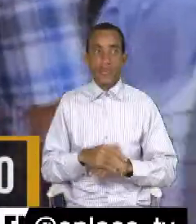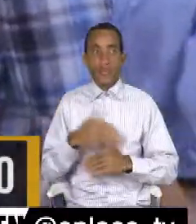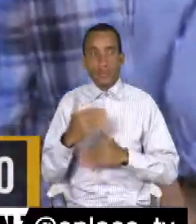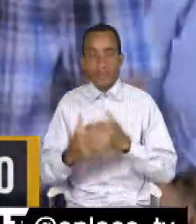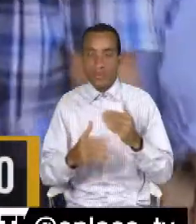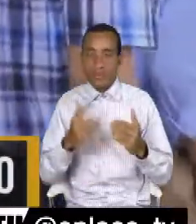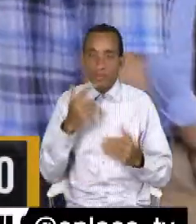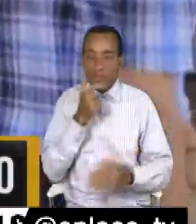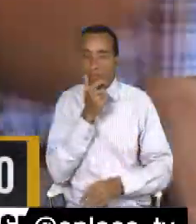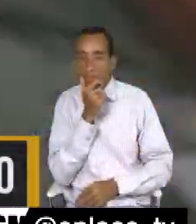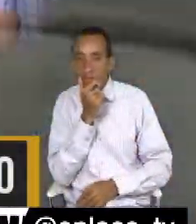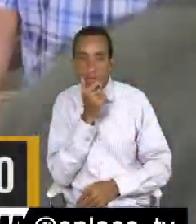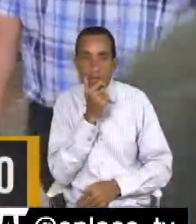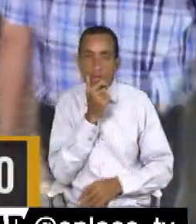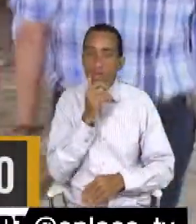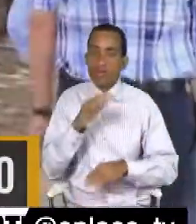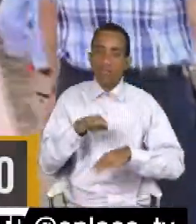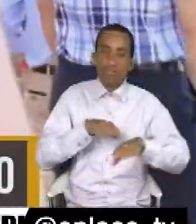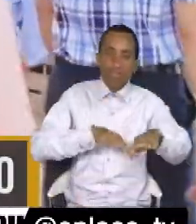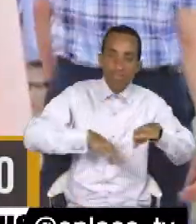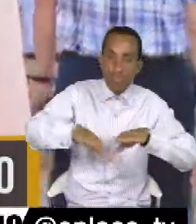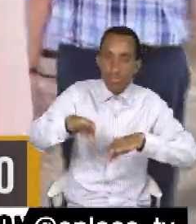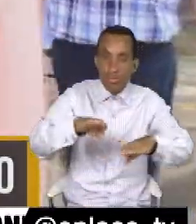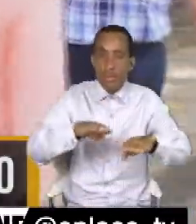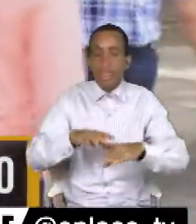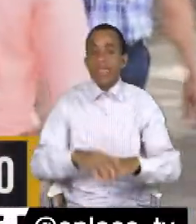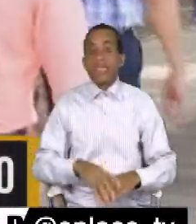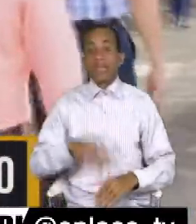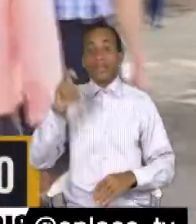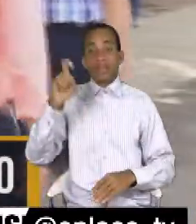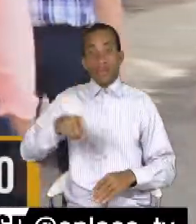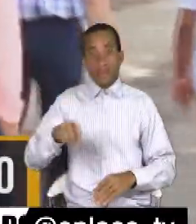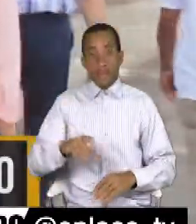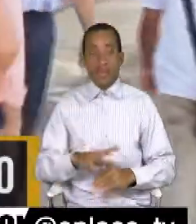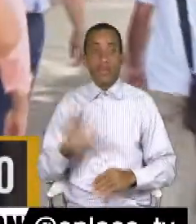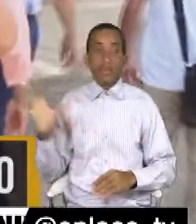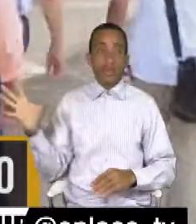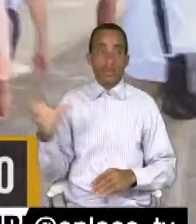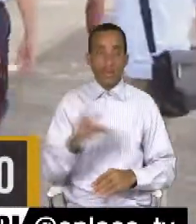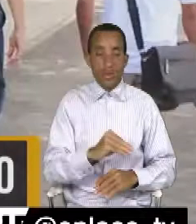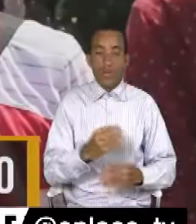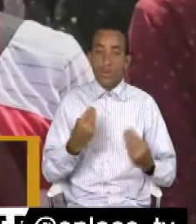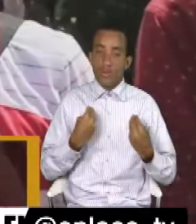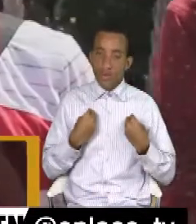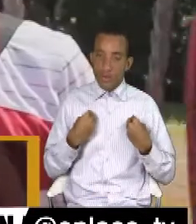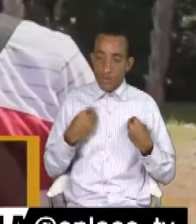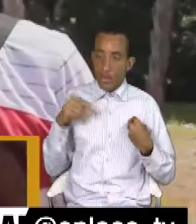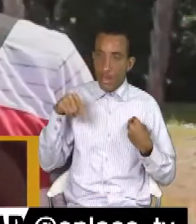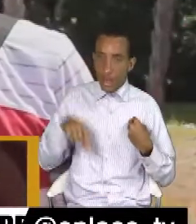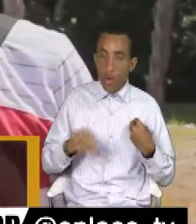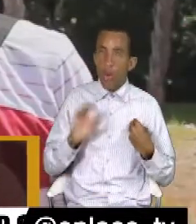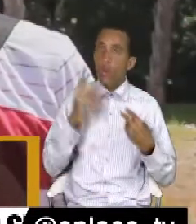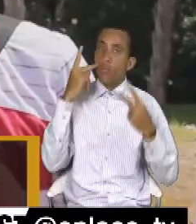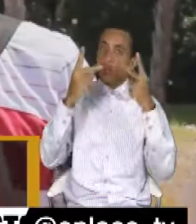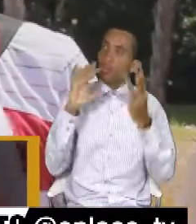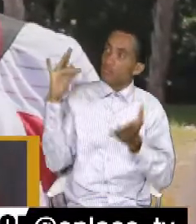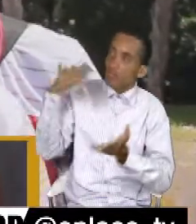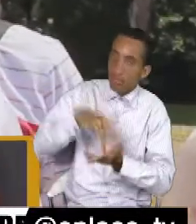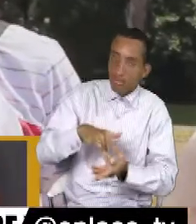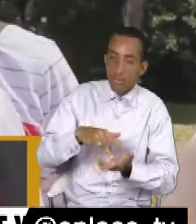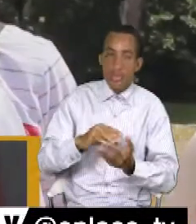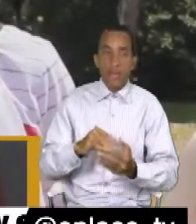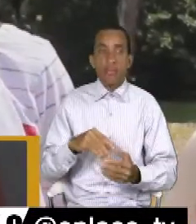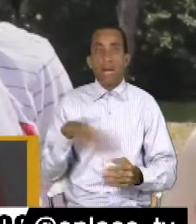detalles que en materia de infraestructura requiere el lugar para el disfrute de propios y visitantes. Son detalles, más